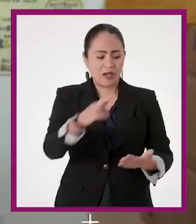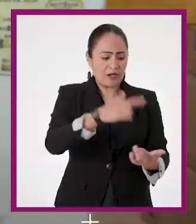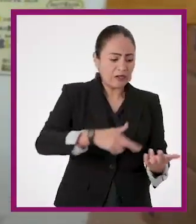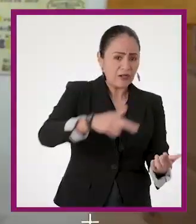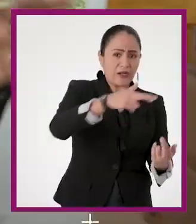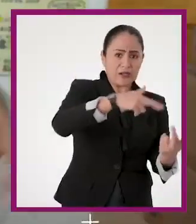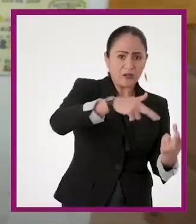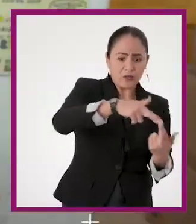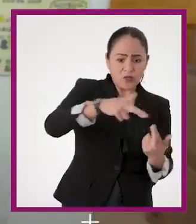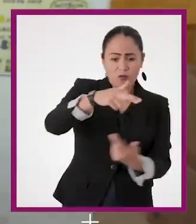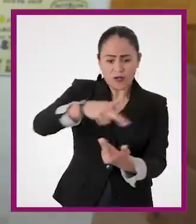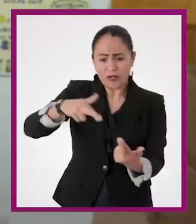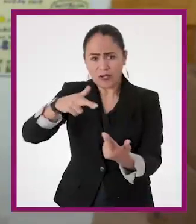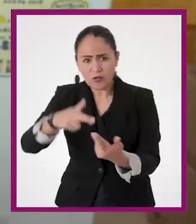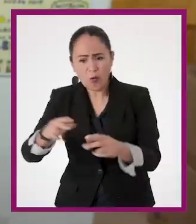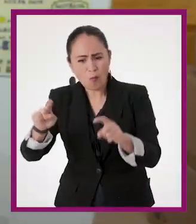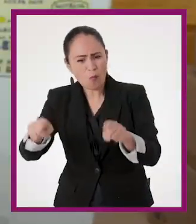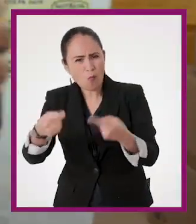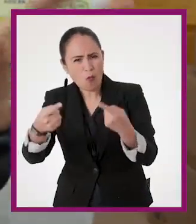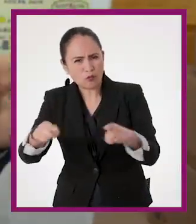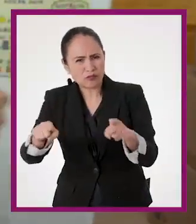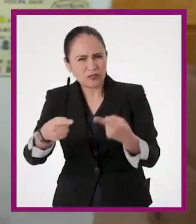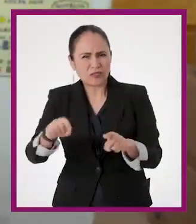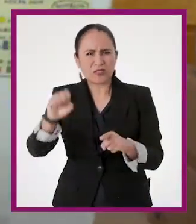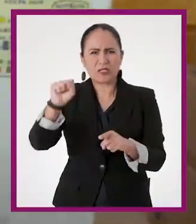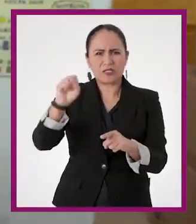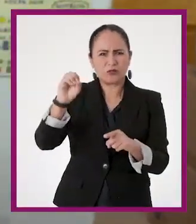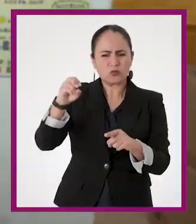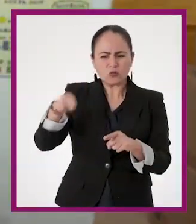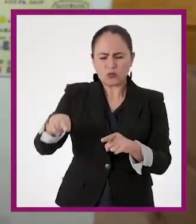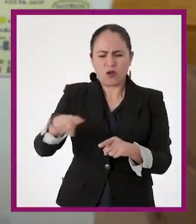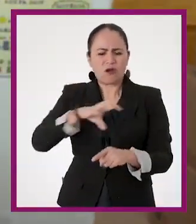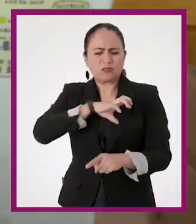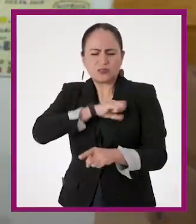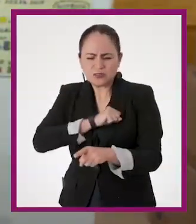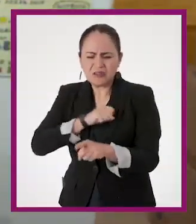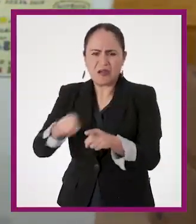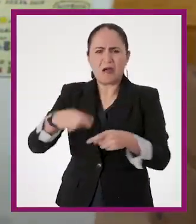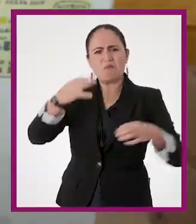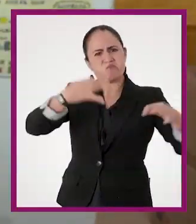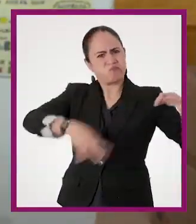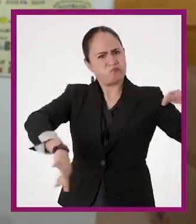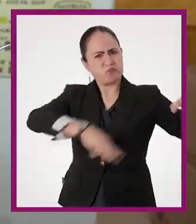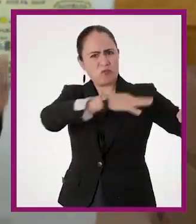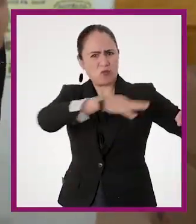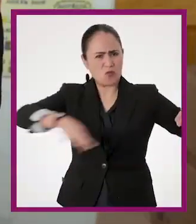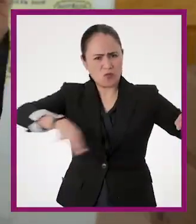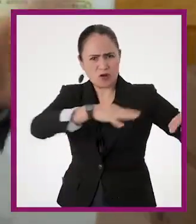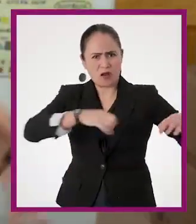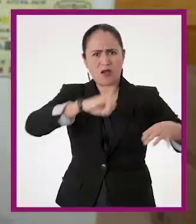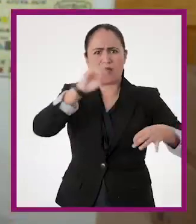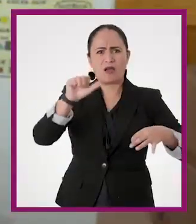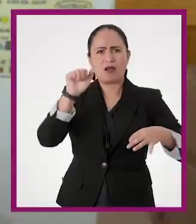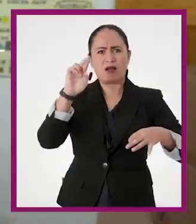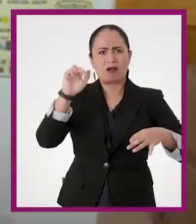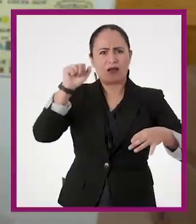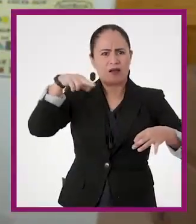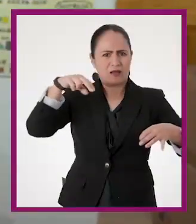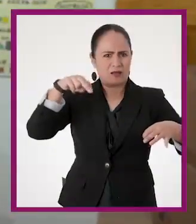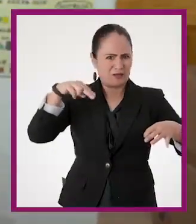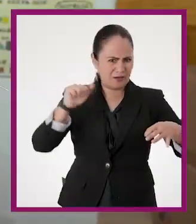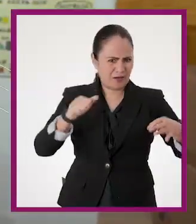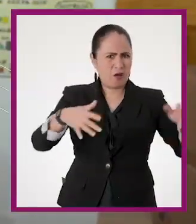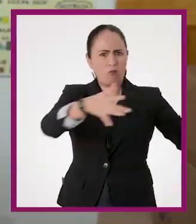En cada región estos sonecitos empezaron a elegir instrumentos predilectos, en algún lugar el violín, en otros la jarana, en otros